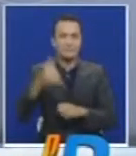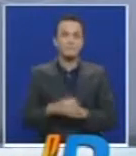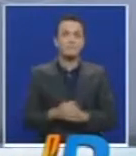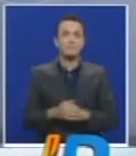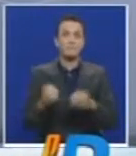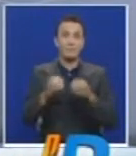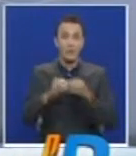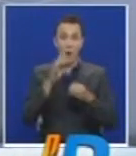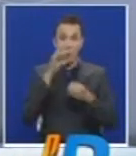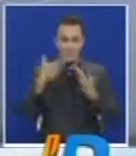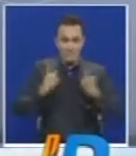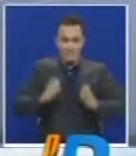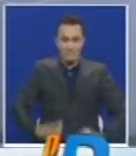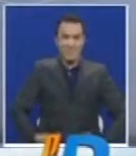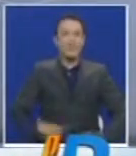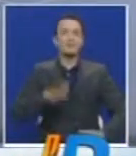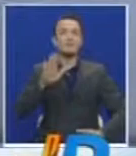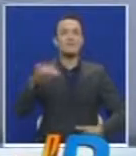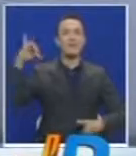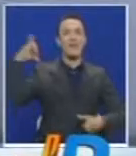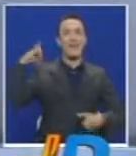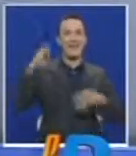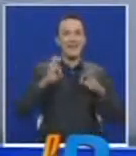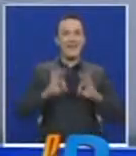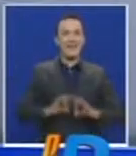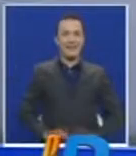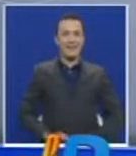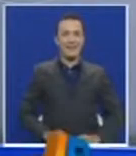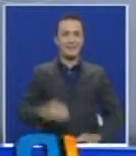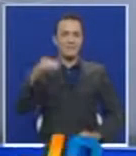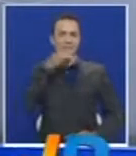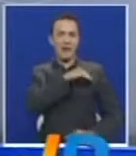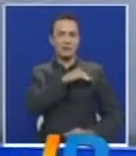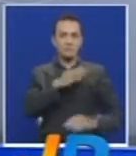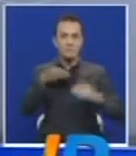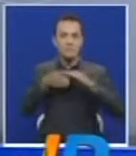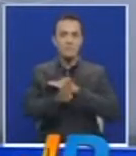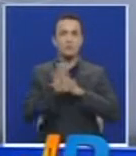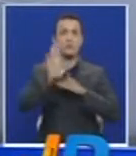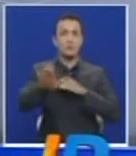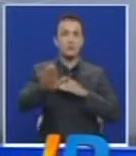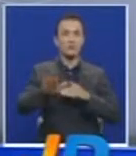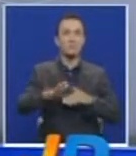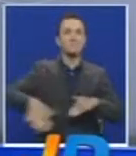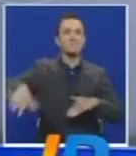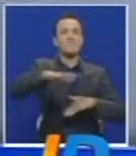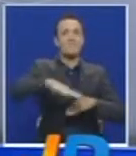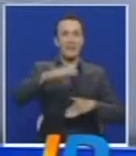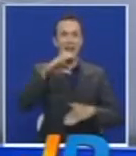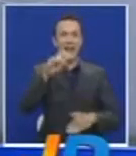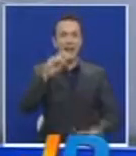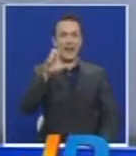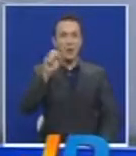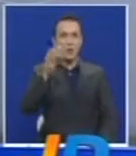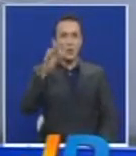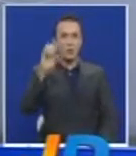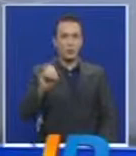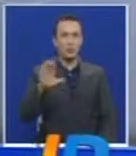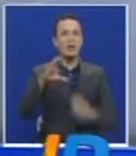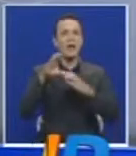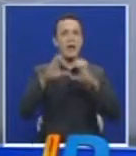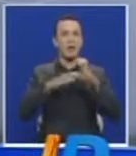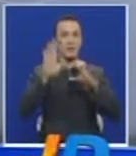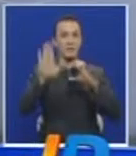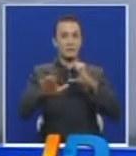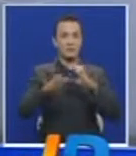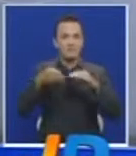que vestían prendas del Ejército Nacional protagonizaron un cinematográfico asalto en una planta avícola de Caloto, en el norte del Cauca. La incursión